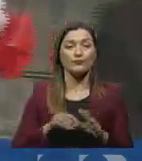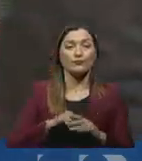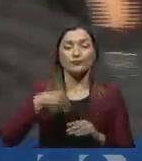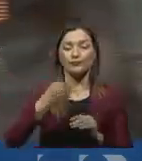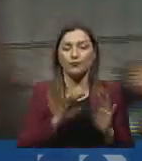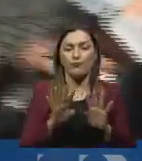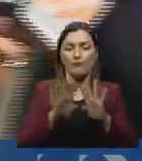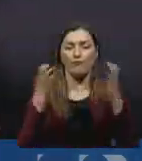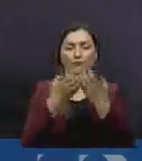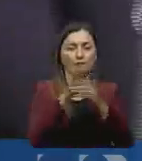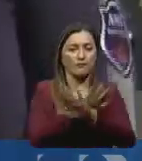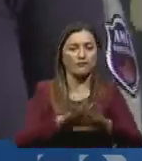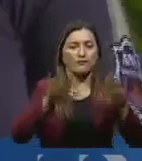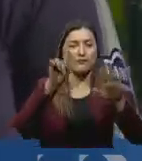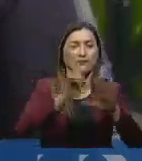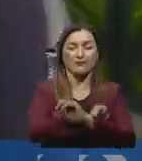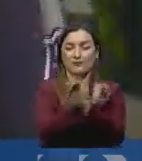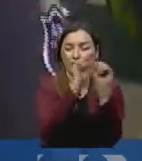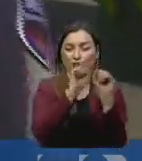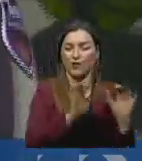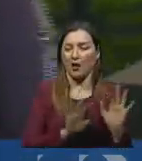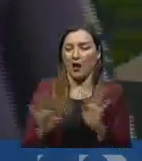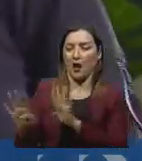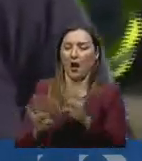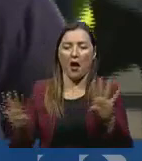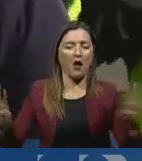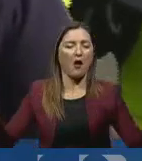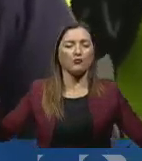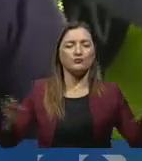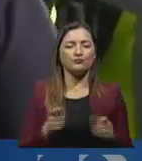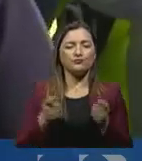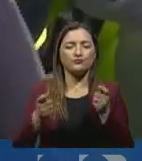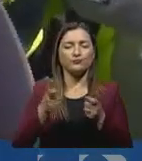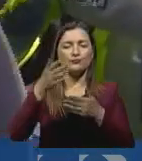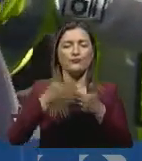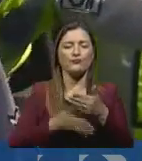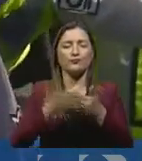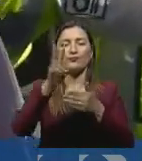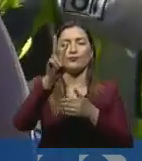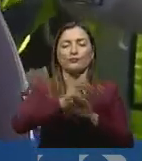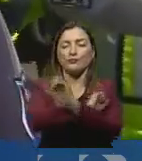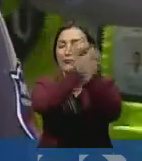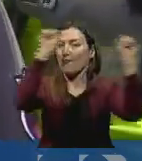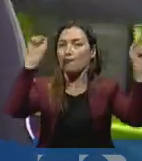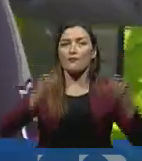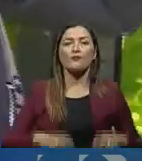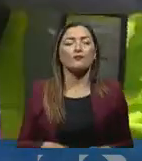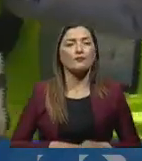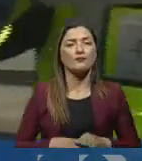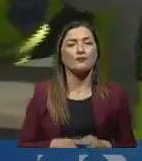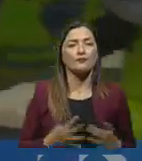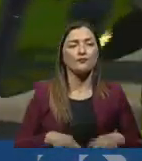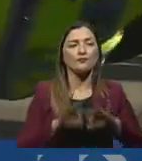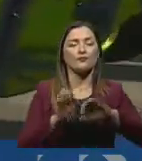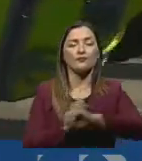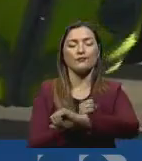y se tenga ya todos y novedad lo que es en gestión de tránsito el operativo durará aproximadamente hasta las 2 de la mañana ahora importante recomendación